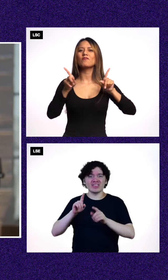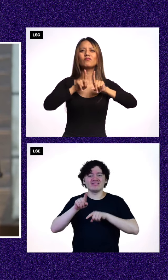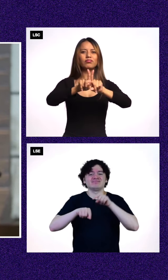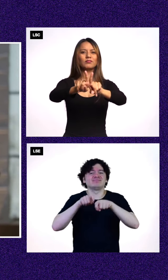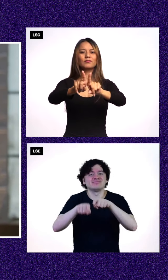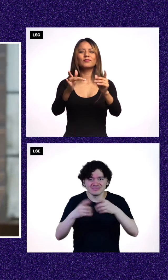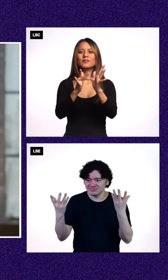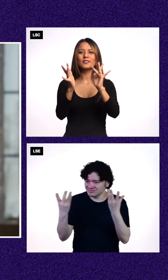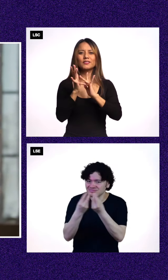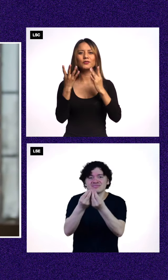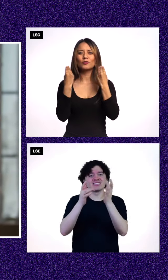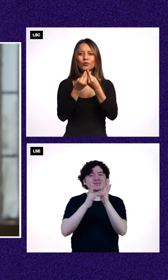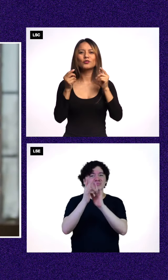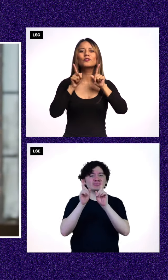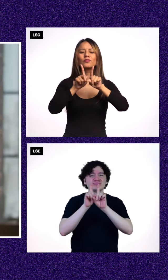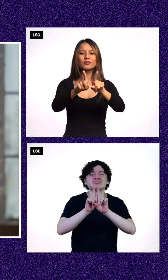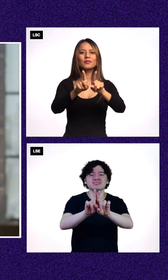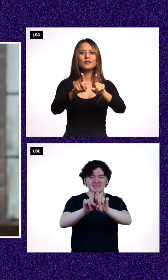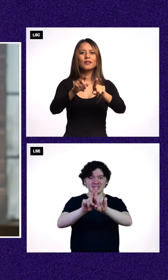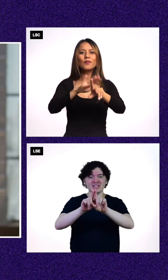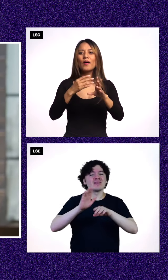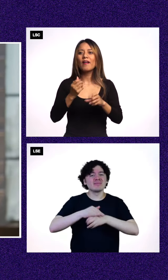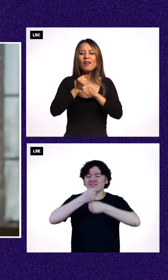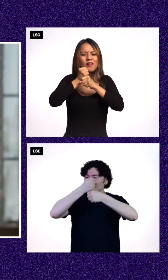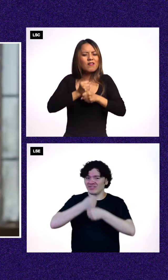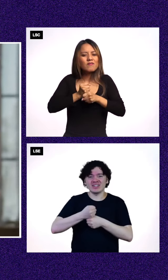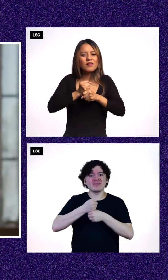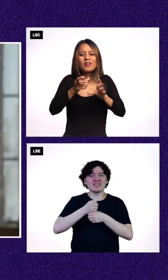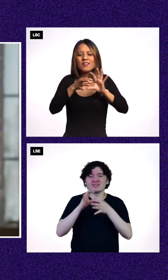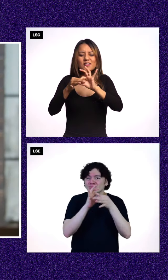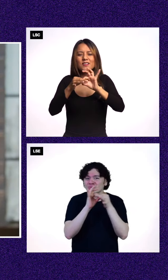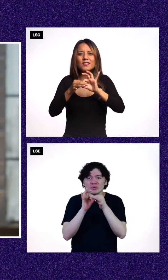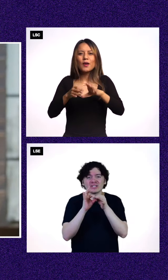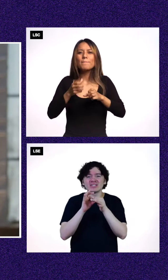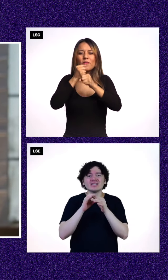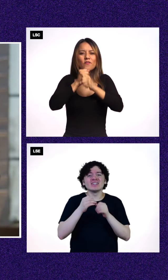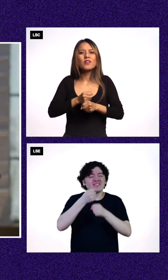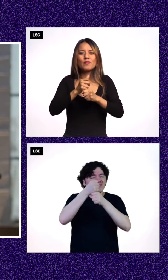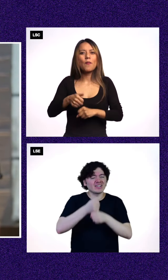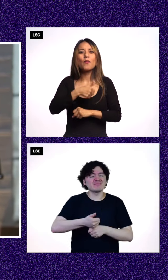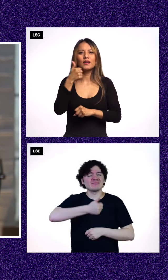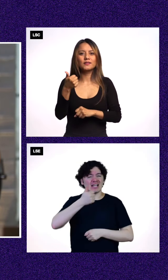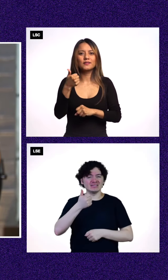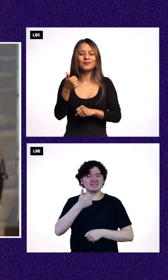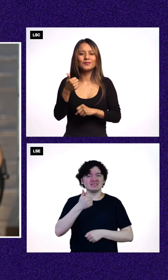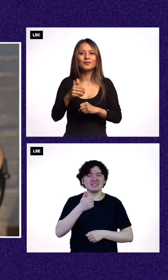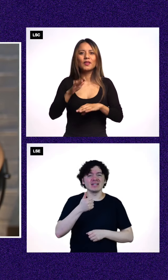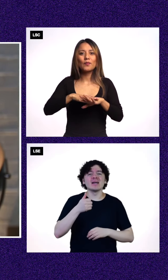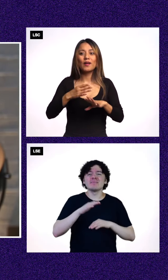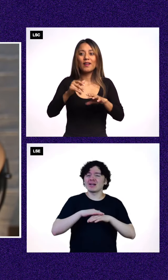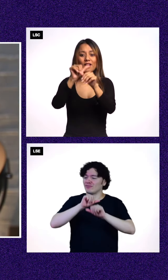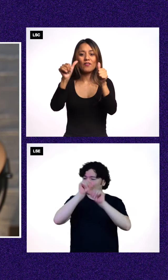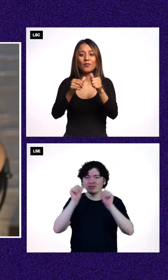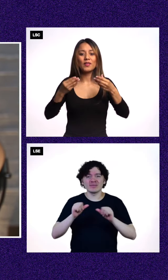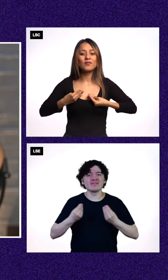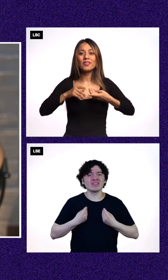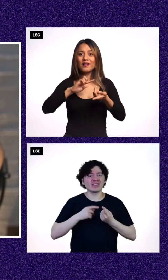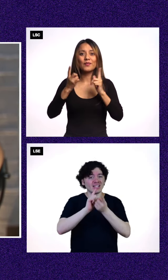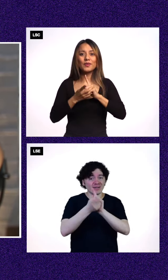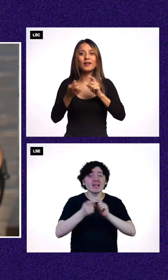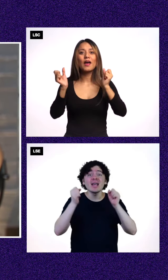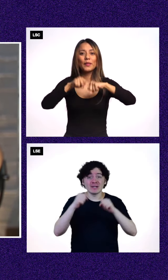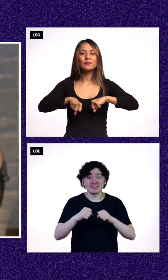valorar más mi fe y mi relación con Jesús, y eso va a determinar cómo voy a vivir mi vida. ¿Estás listo para hacer